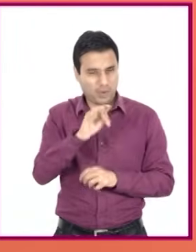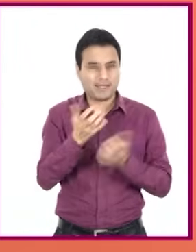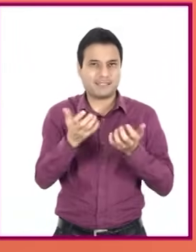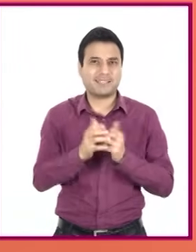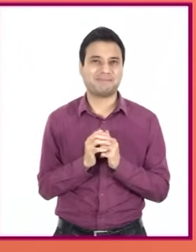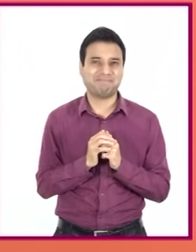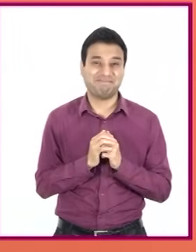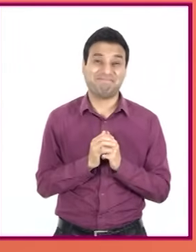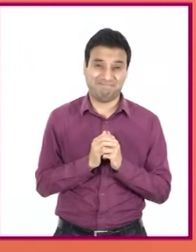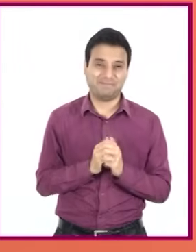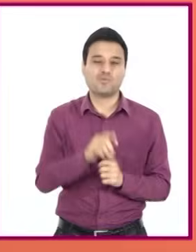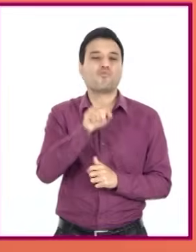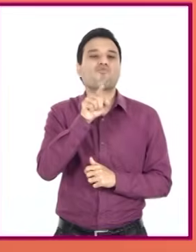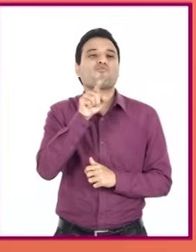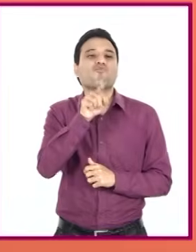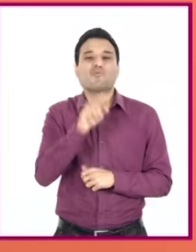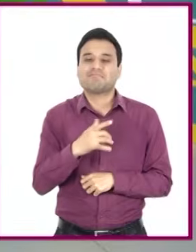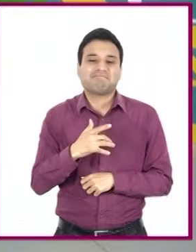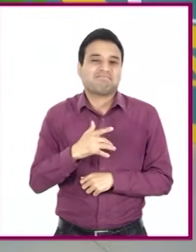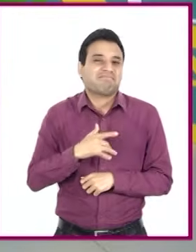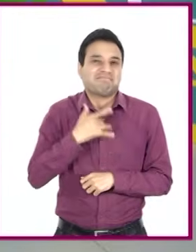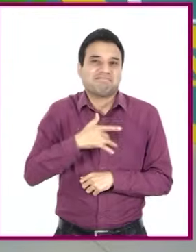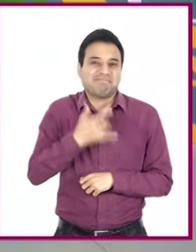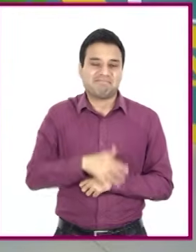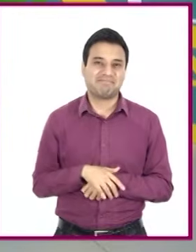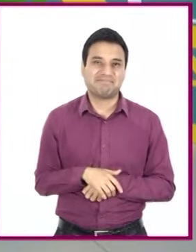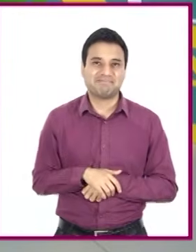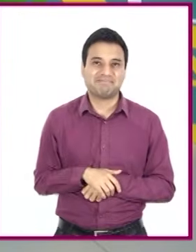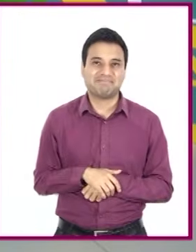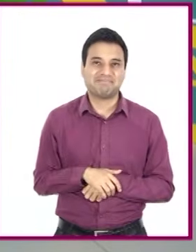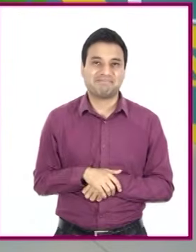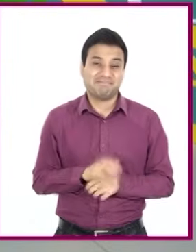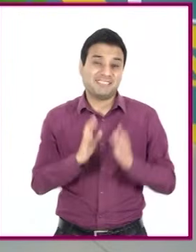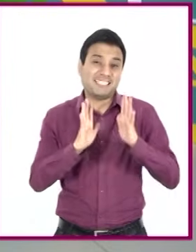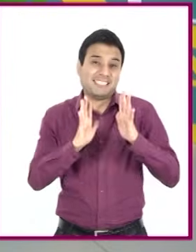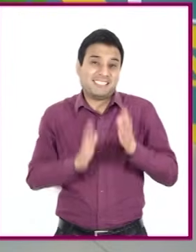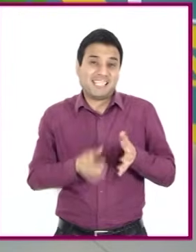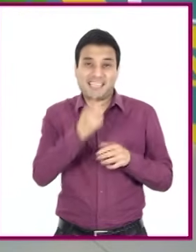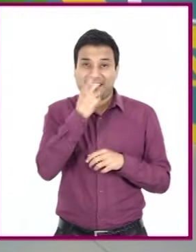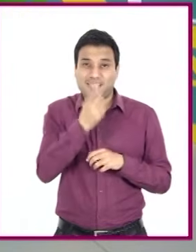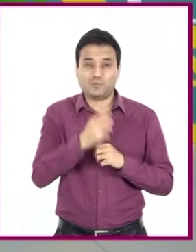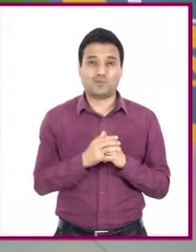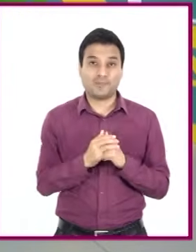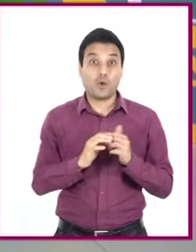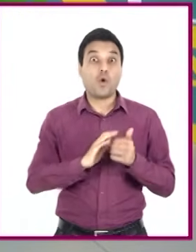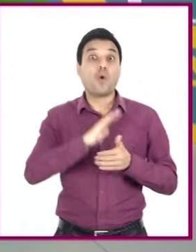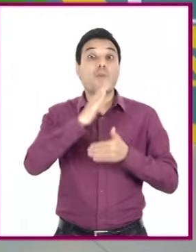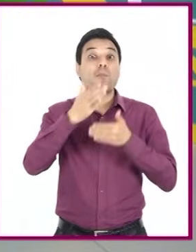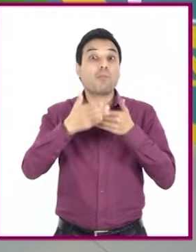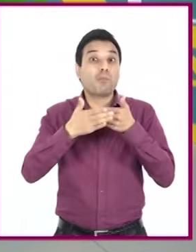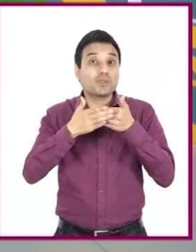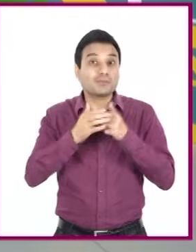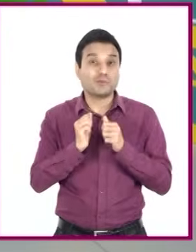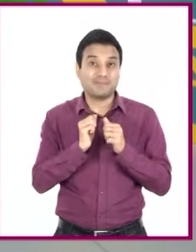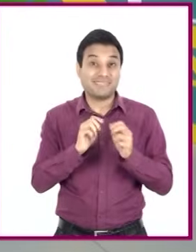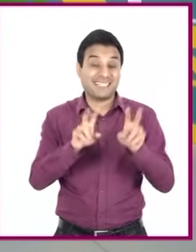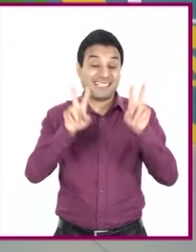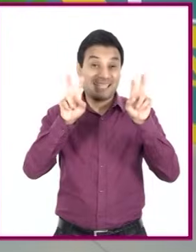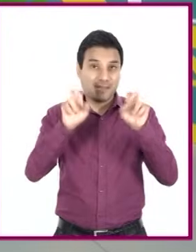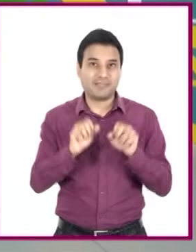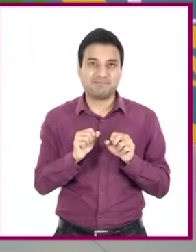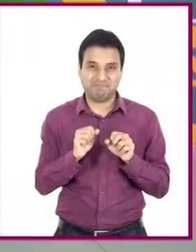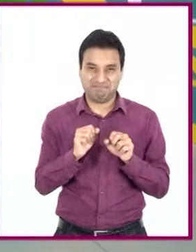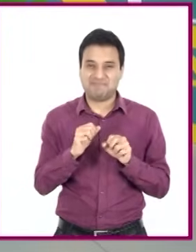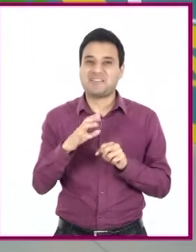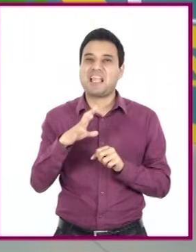modificar según su interés y su contexto. Les comentamos que a partir del siguiente aprendizaje que se abordará,